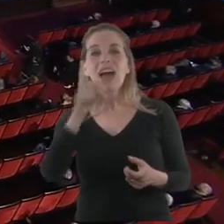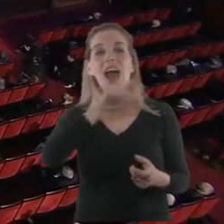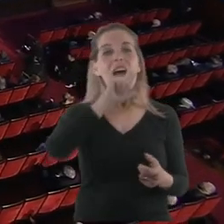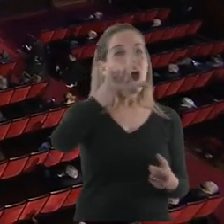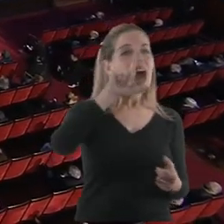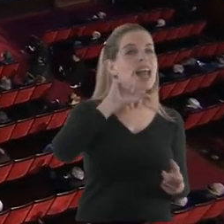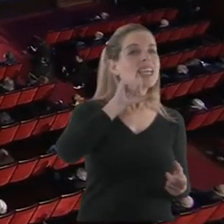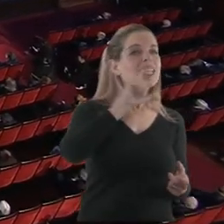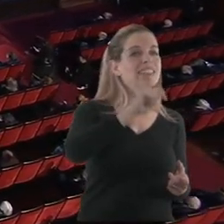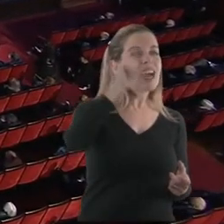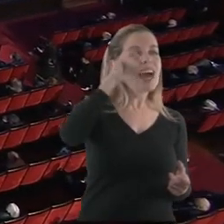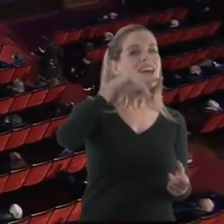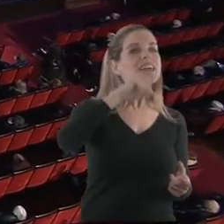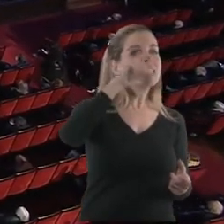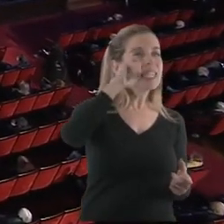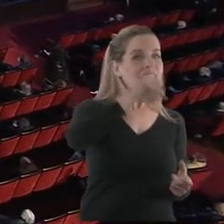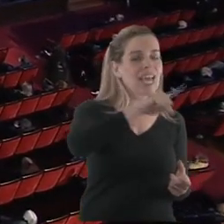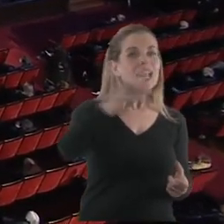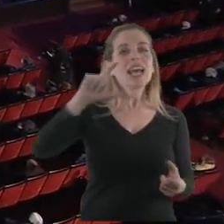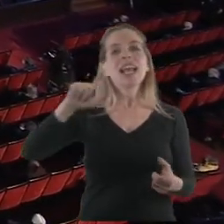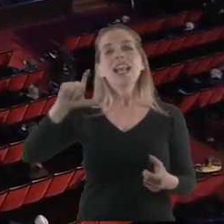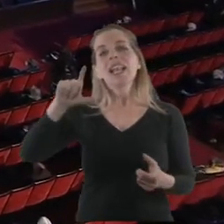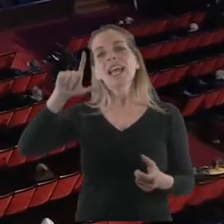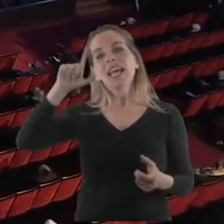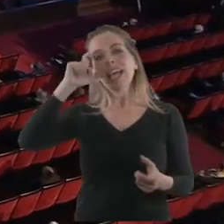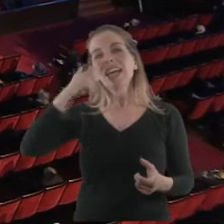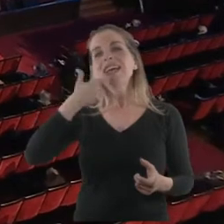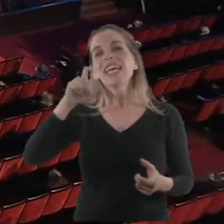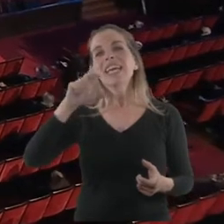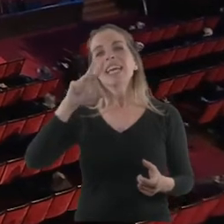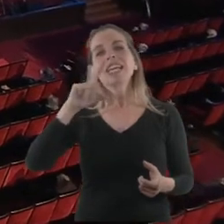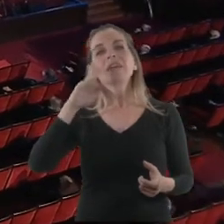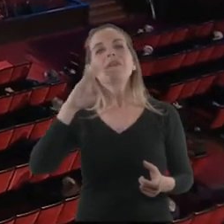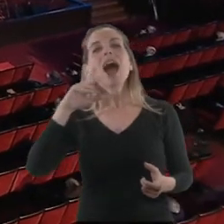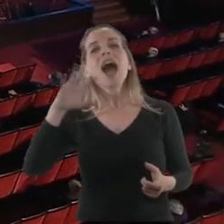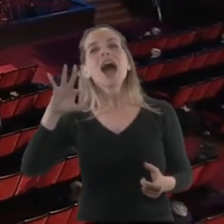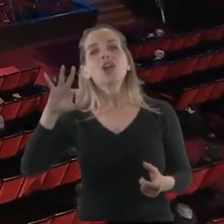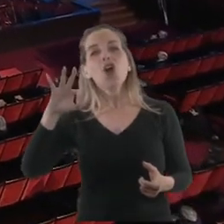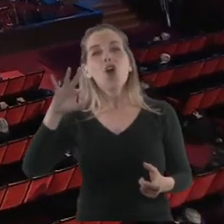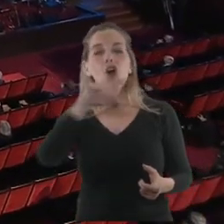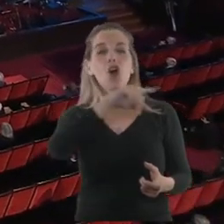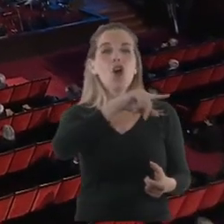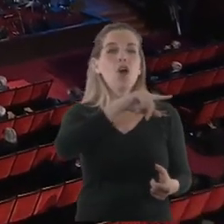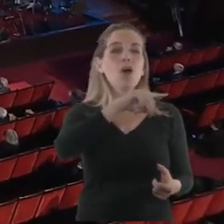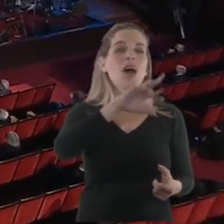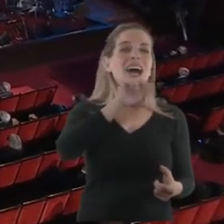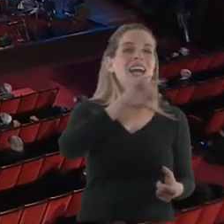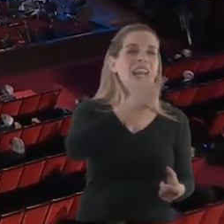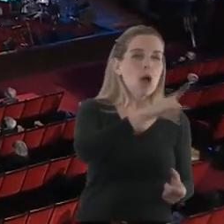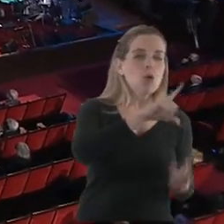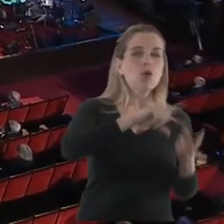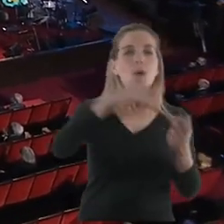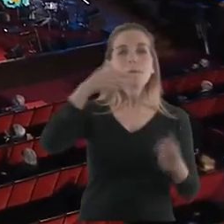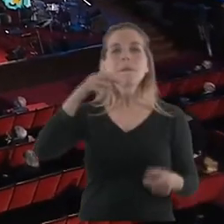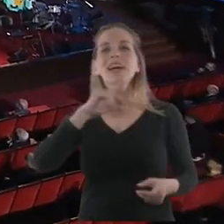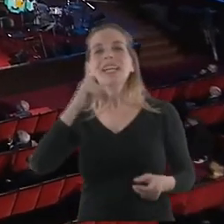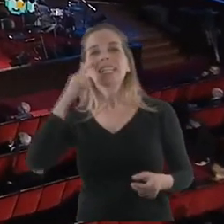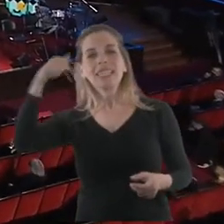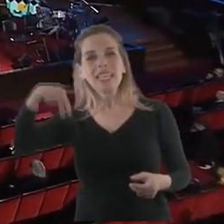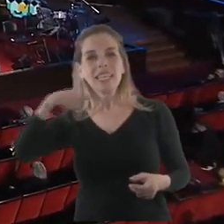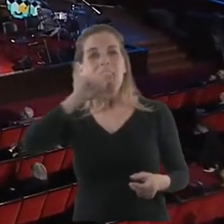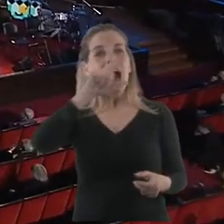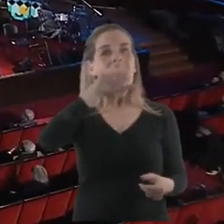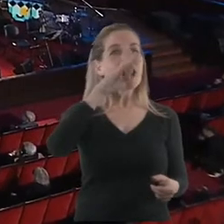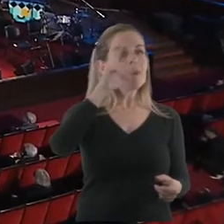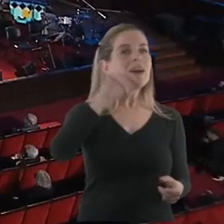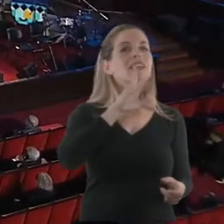Alicia Entel, José Claudio Escribano, Raúl Aníbal Echeverri, Martín Diego Farrell,